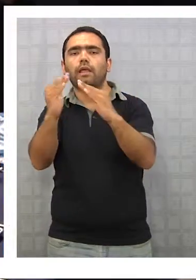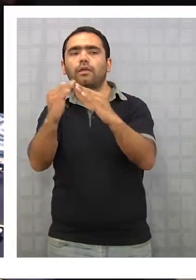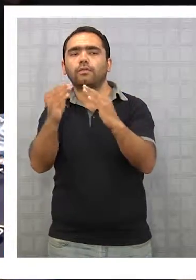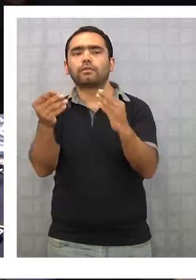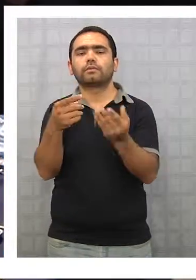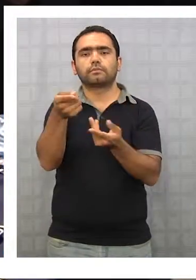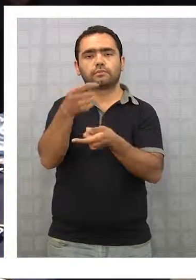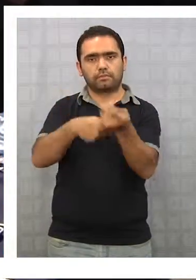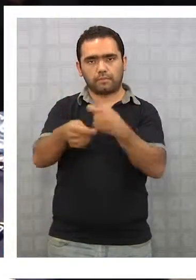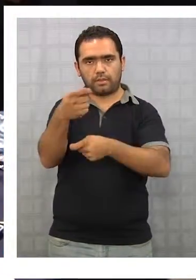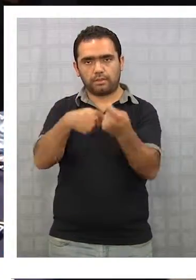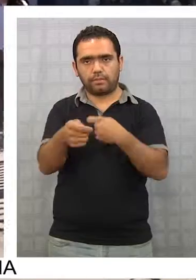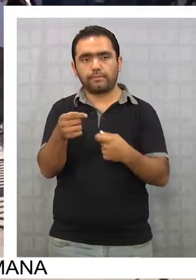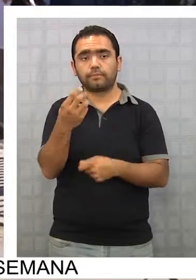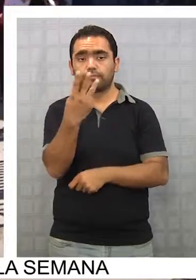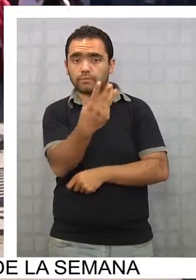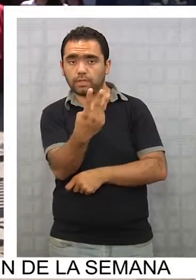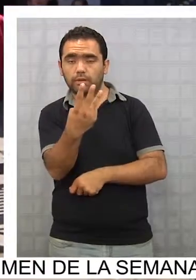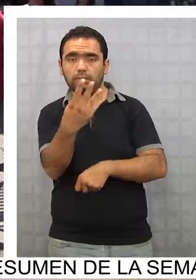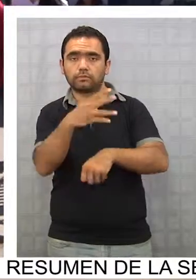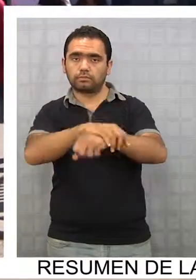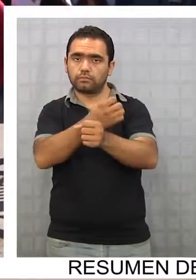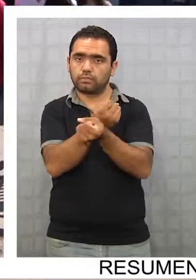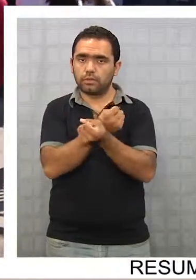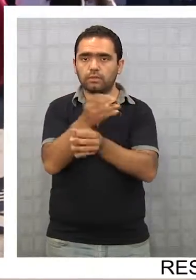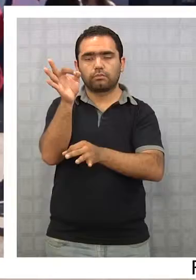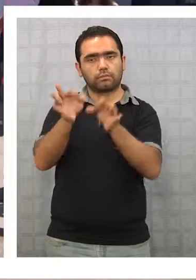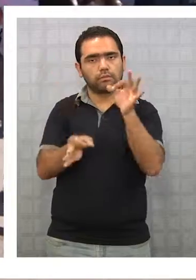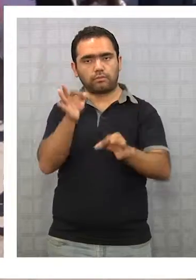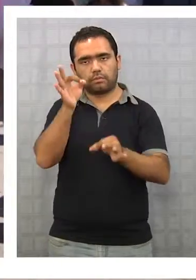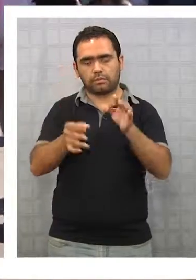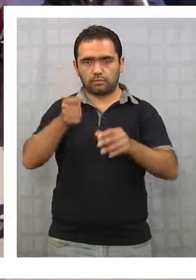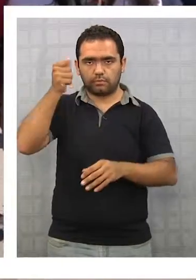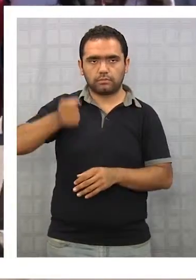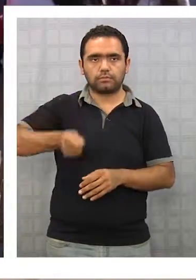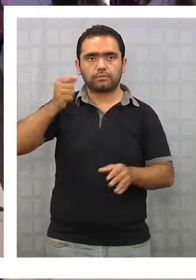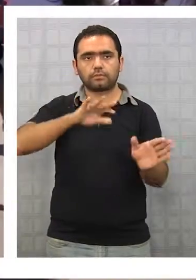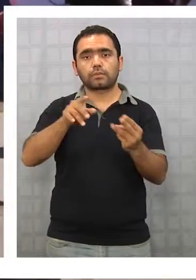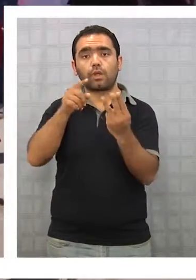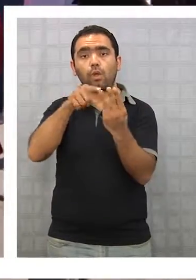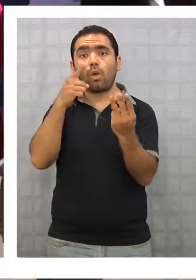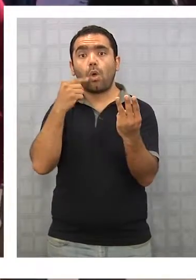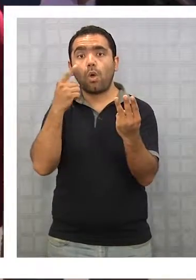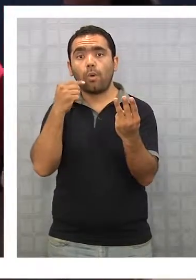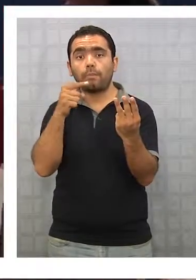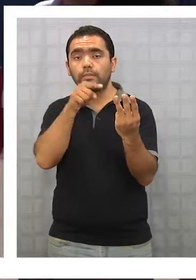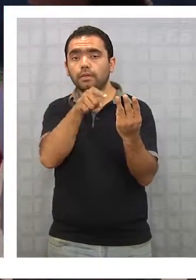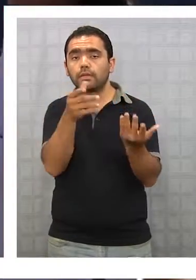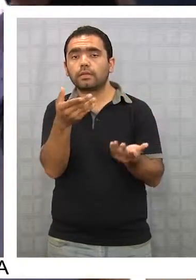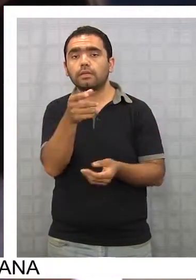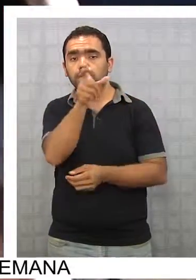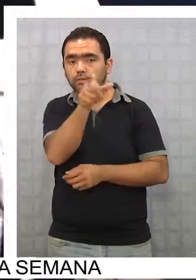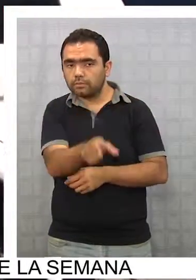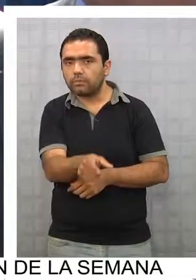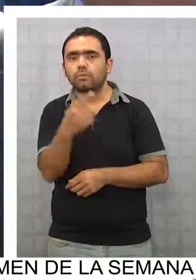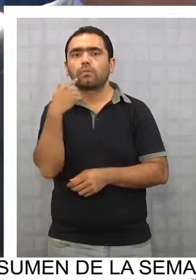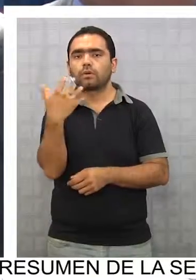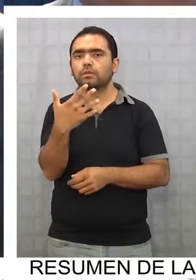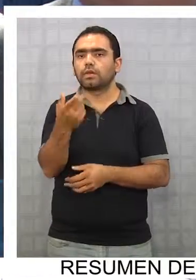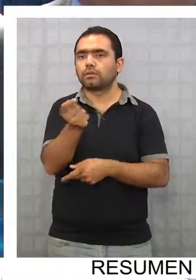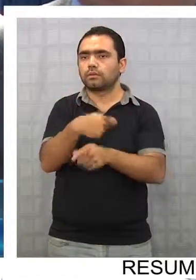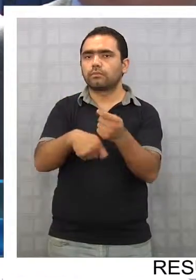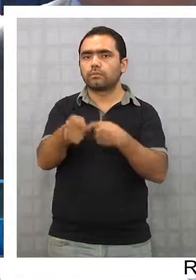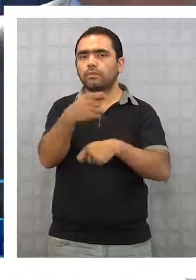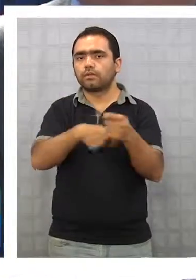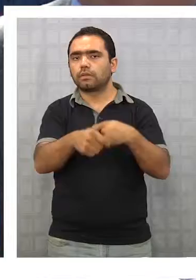Los tres eran puestos a disposición del tribunal para ser formalizados. Este señor era un importante proveedor de